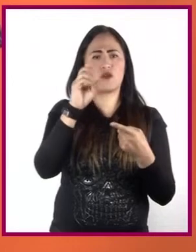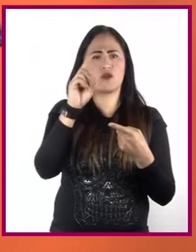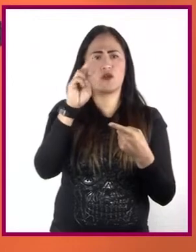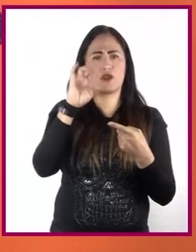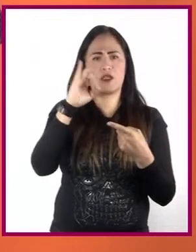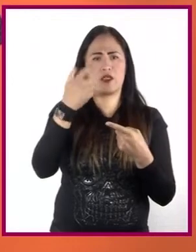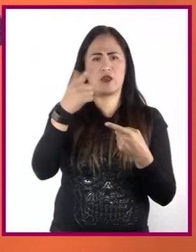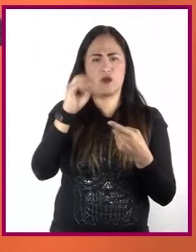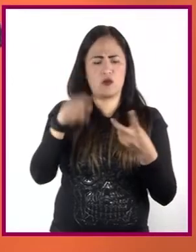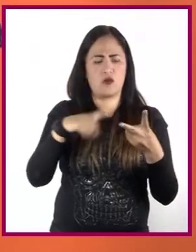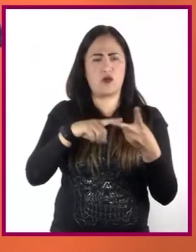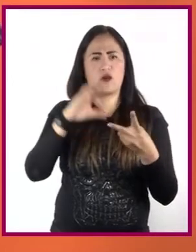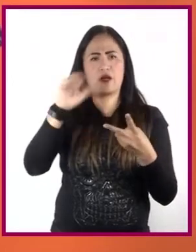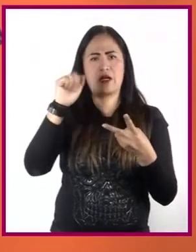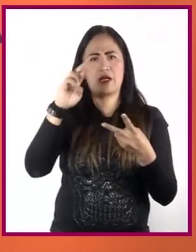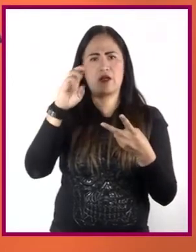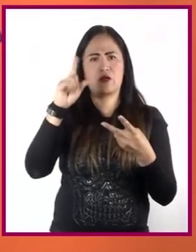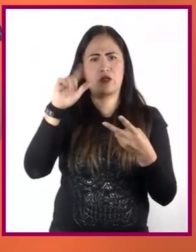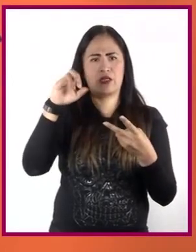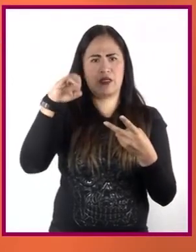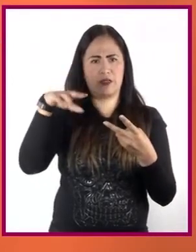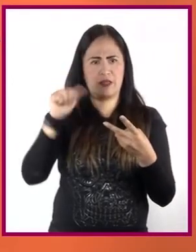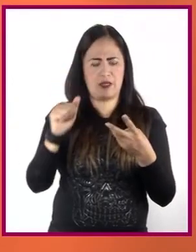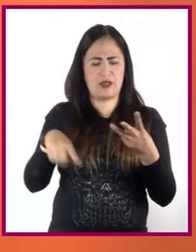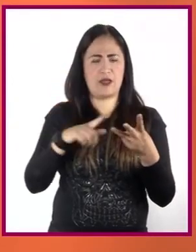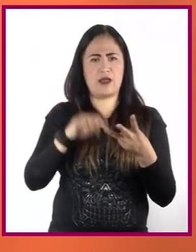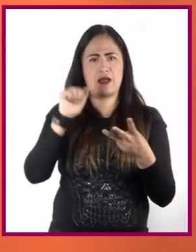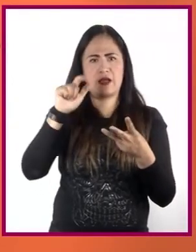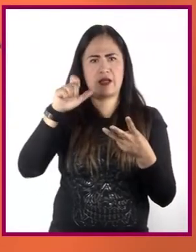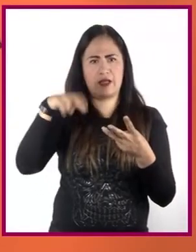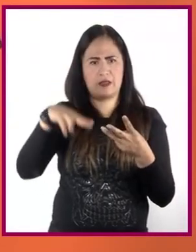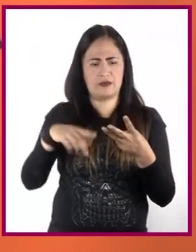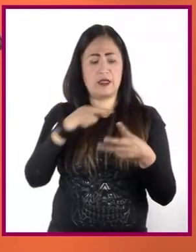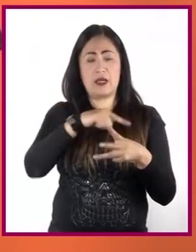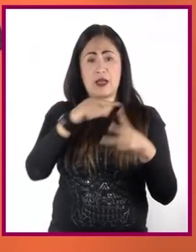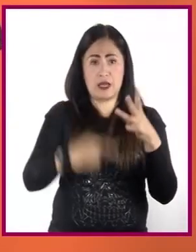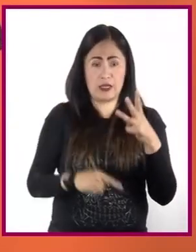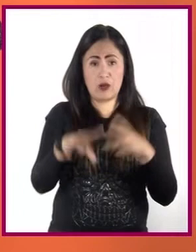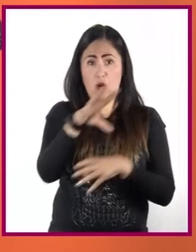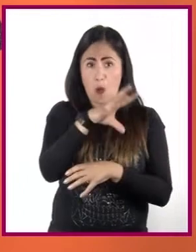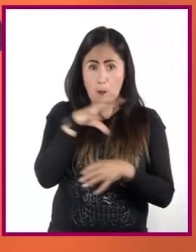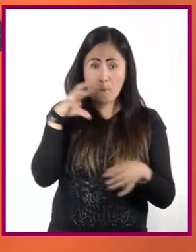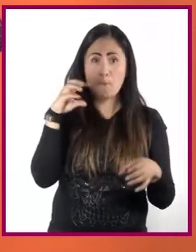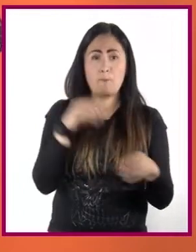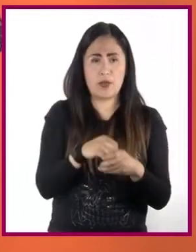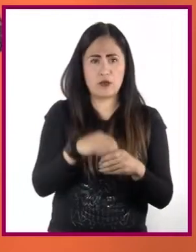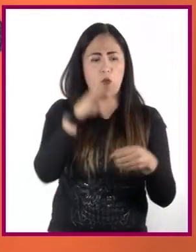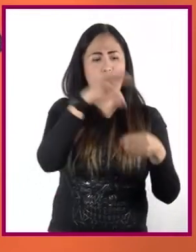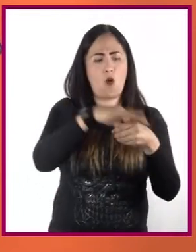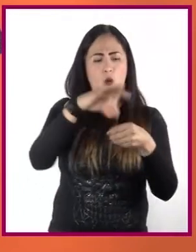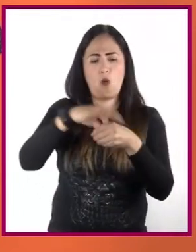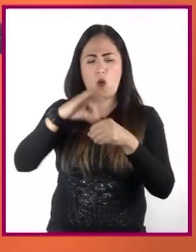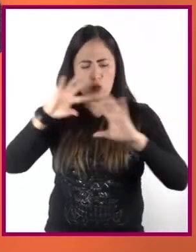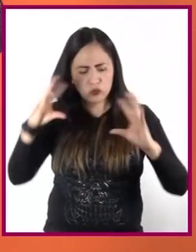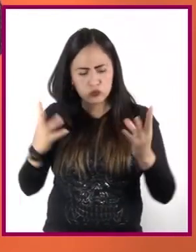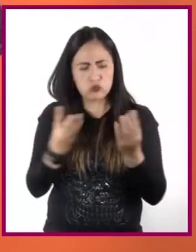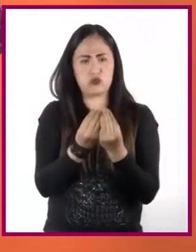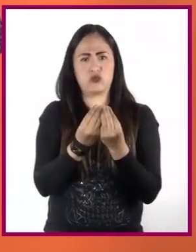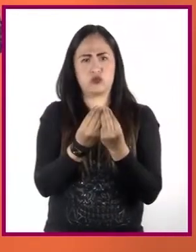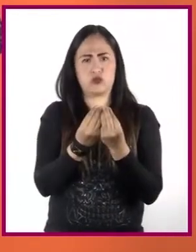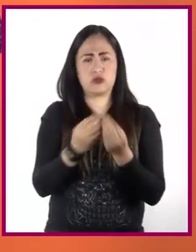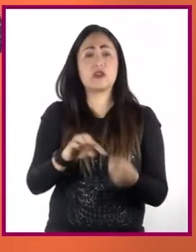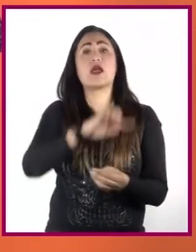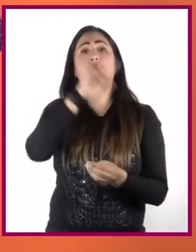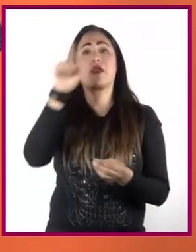Alan. Para lograr esto, primero se debe sumar el total de votos que se obtuvieron en el estudio. Después, se hace